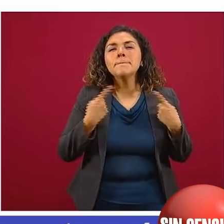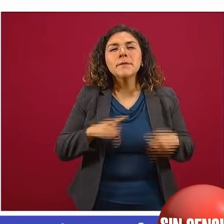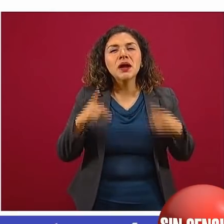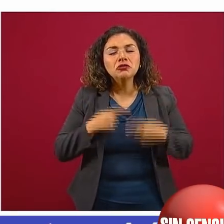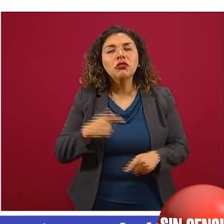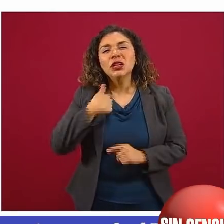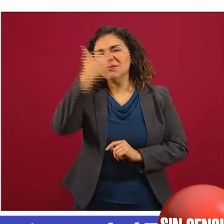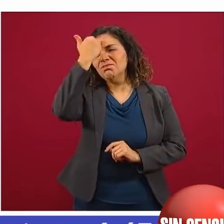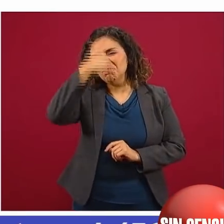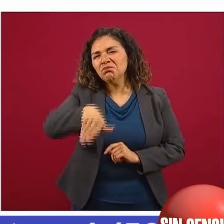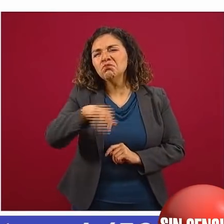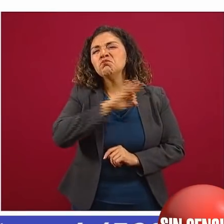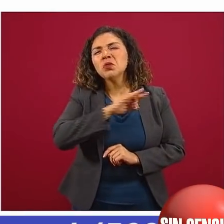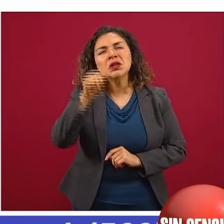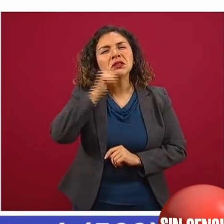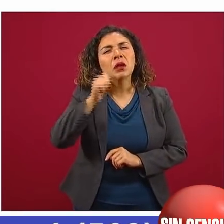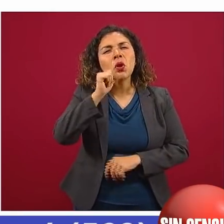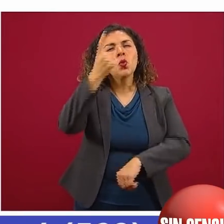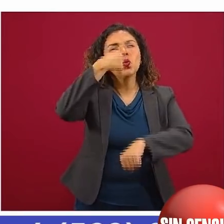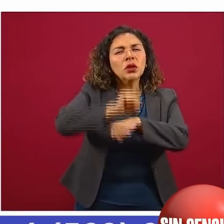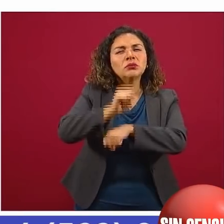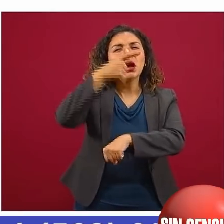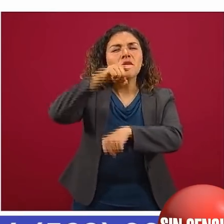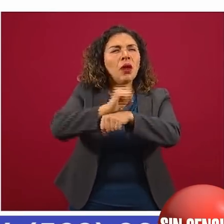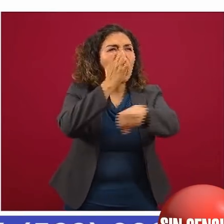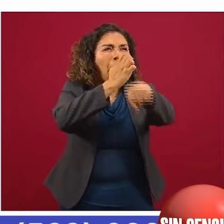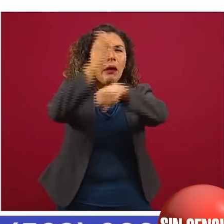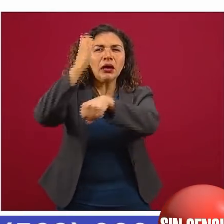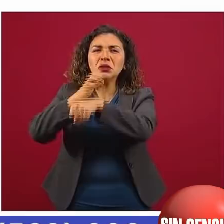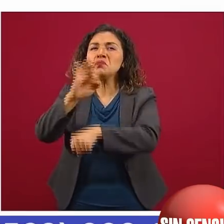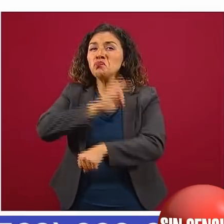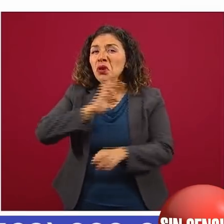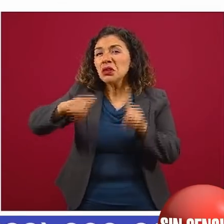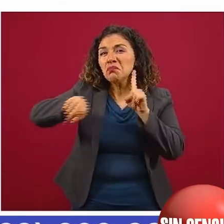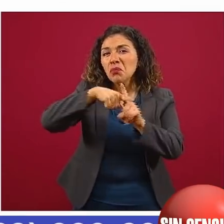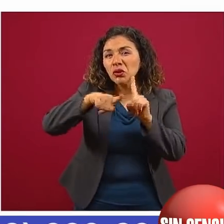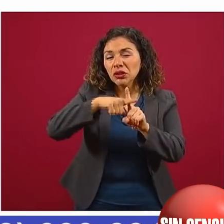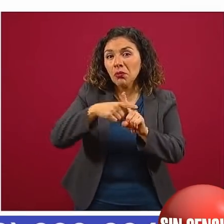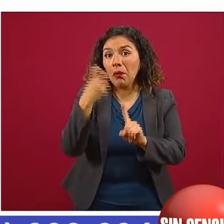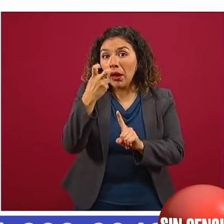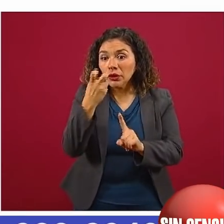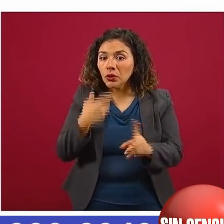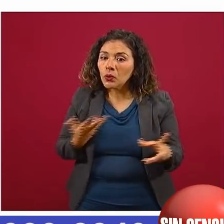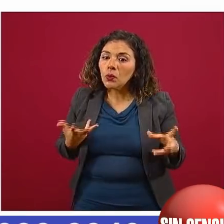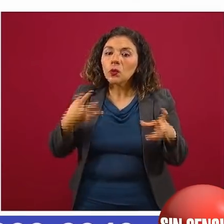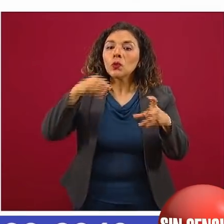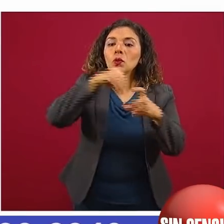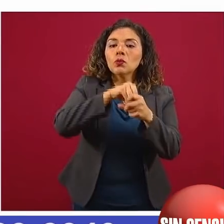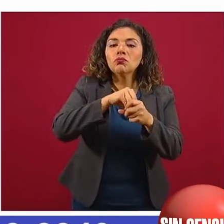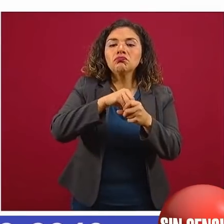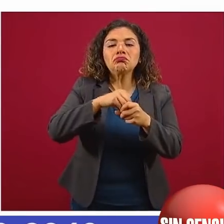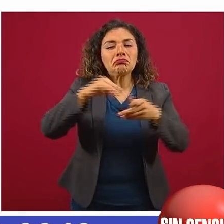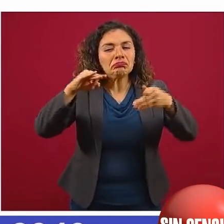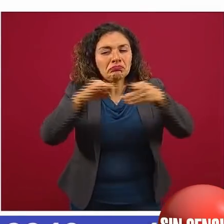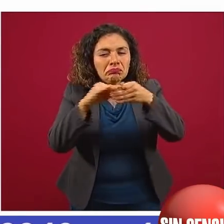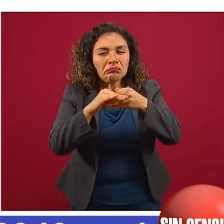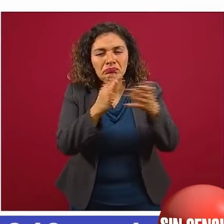que sabemos que por semana y por estado van a resultar positivas, y con esto se hace una